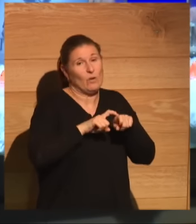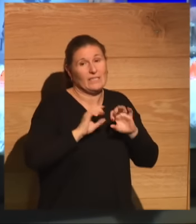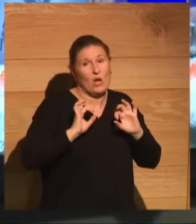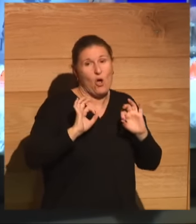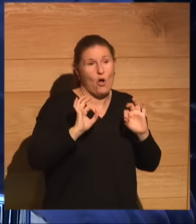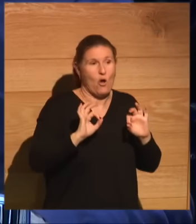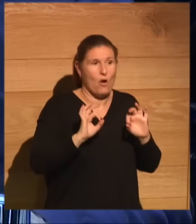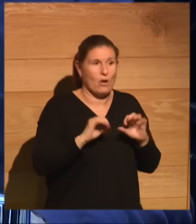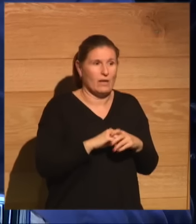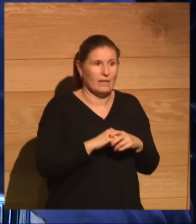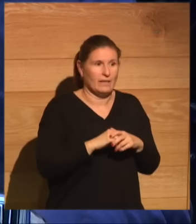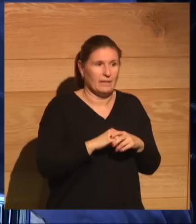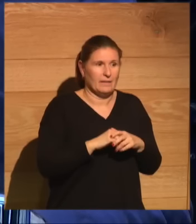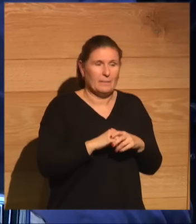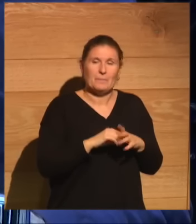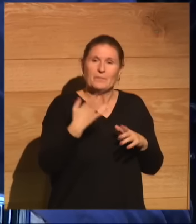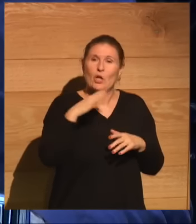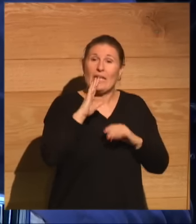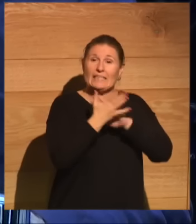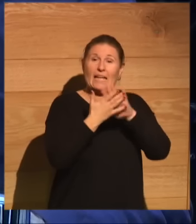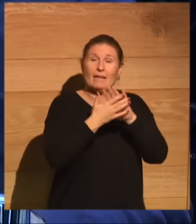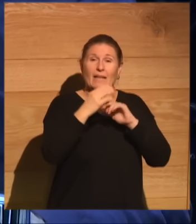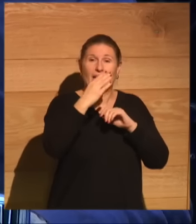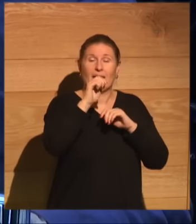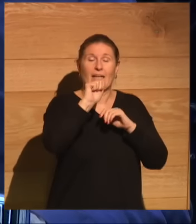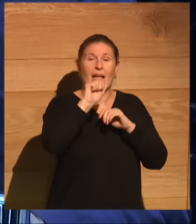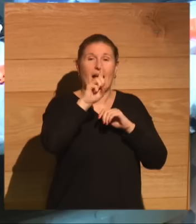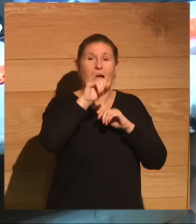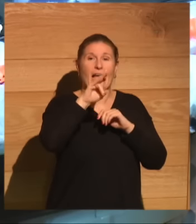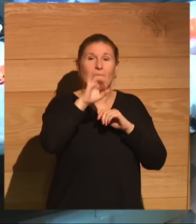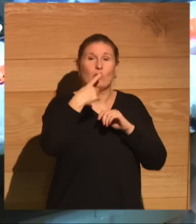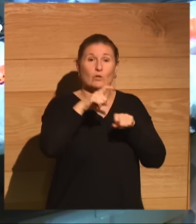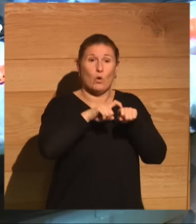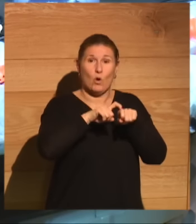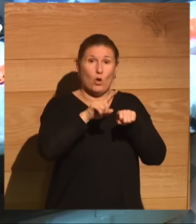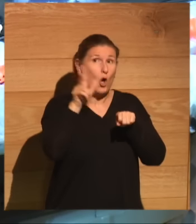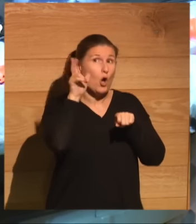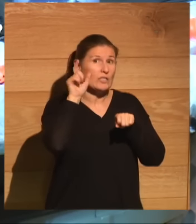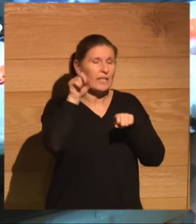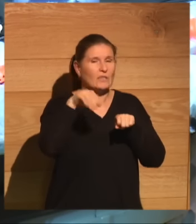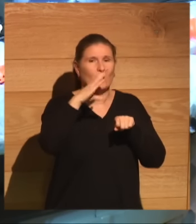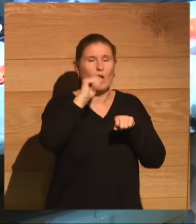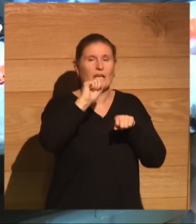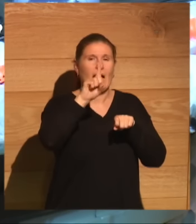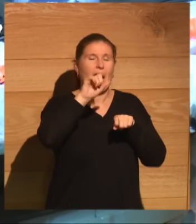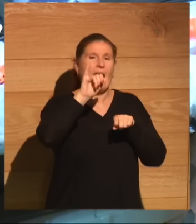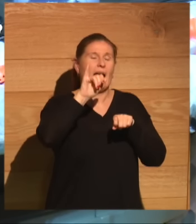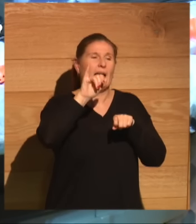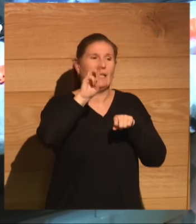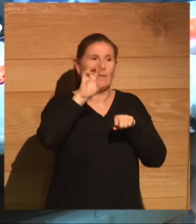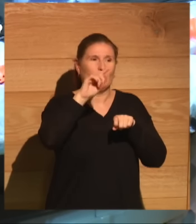Es un estilo musical, sí. Es un estilo musical, pero como... Pero más. Como eso que está sonando. Justo eso que está sonando, eso es un calipso. Pero de igual que cuando